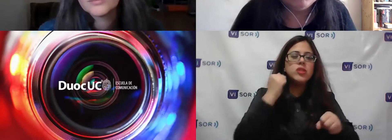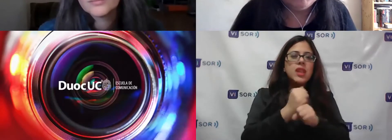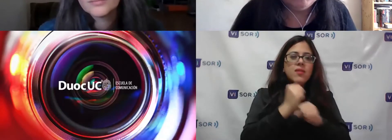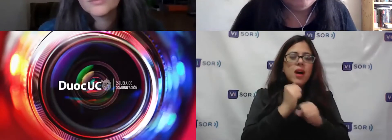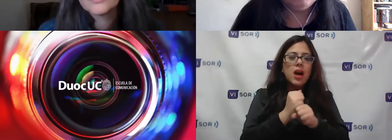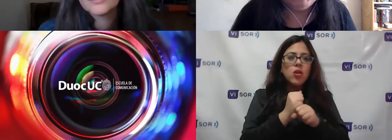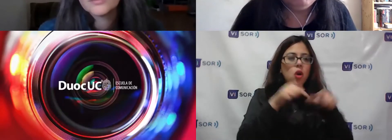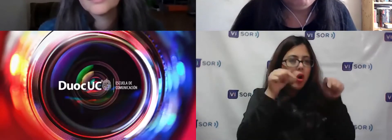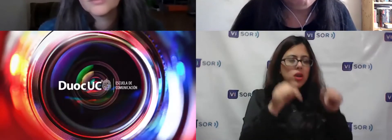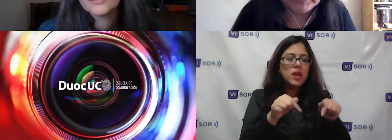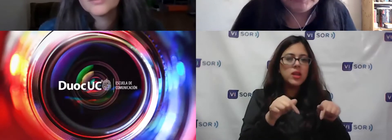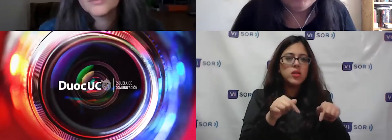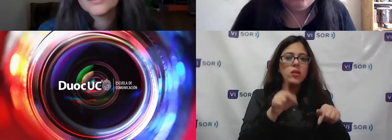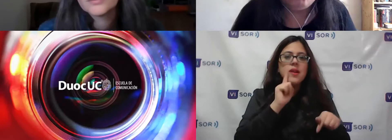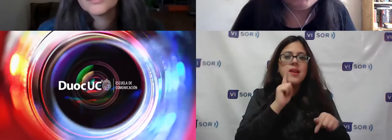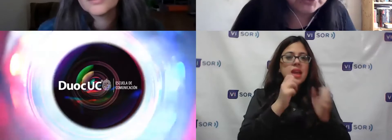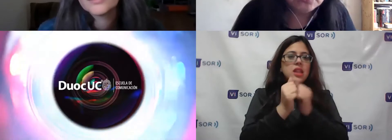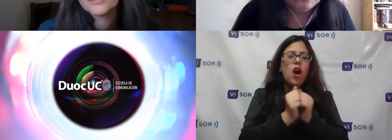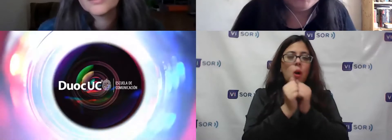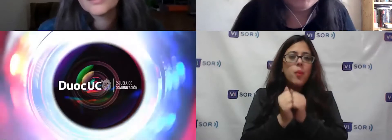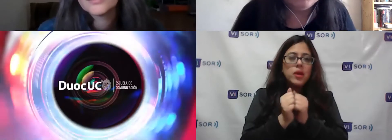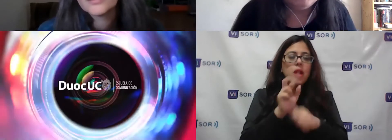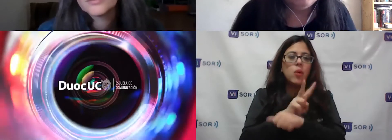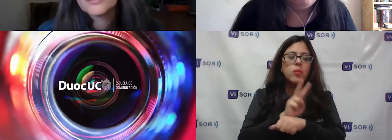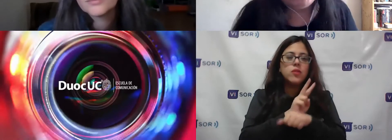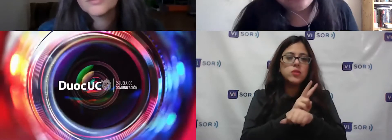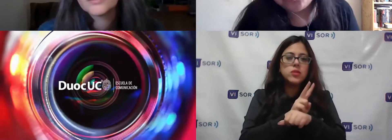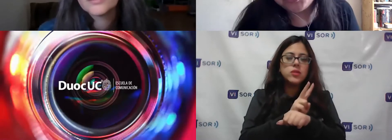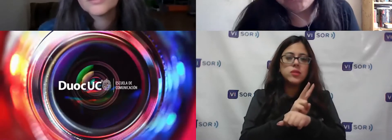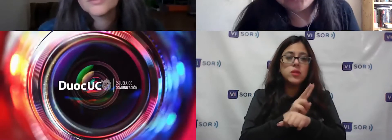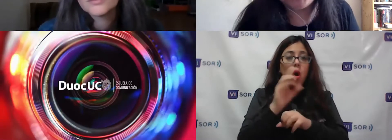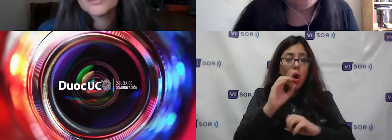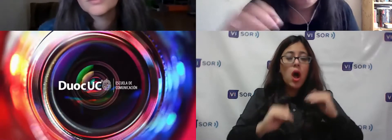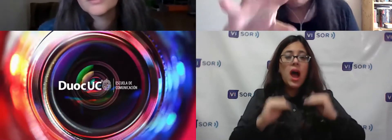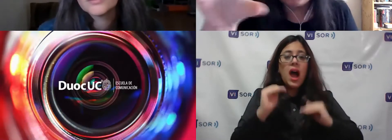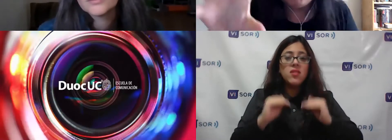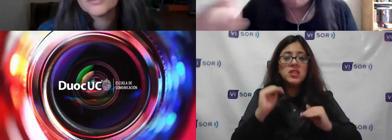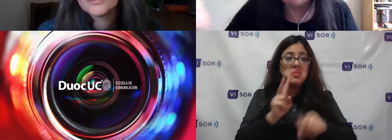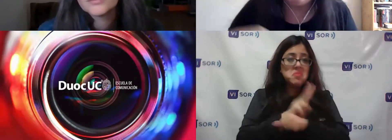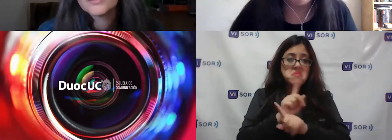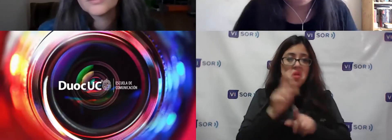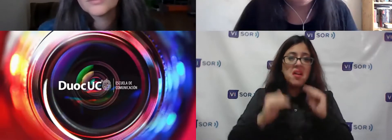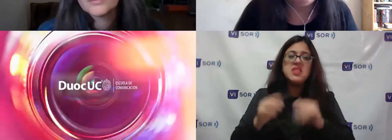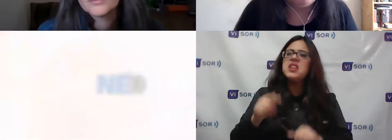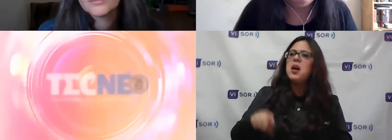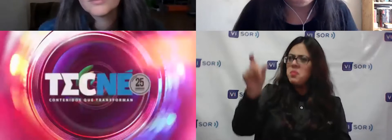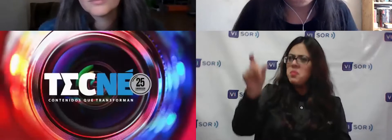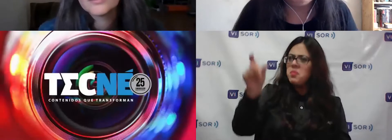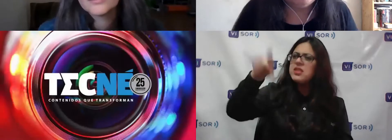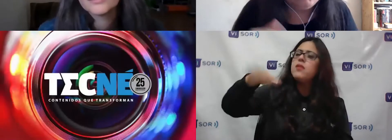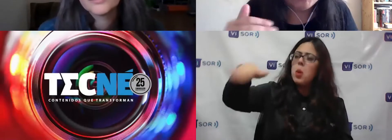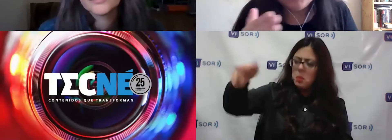quien de mis compañeros profesores oa veces incluso ni siquiera pese a la gente que no sabía hacer o asegurar